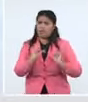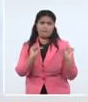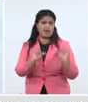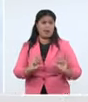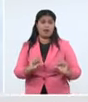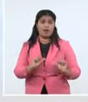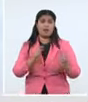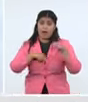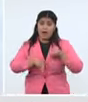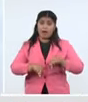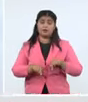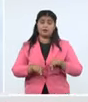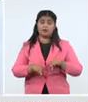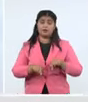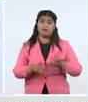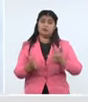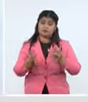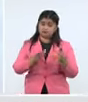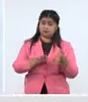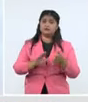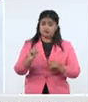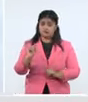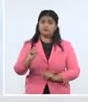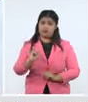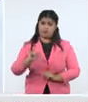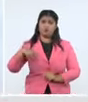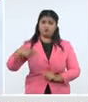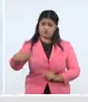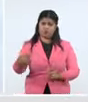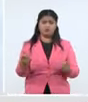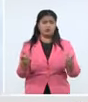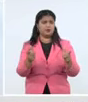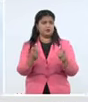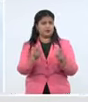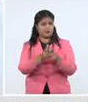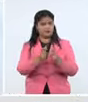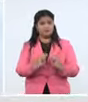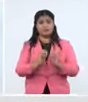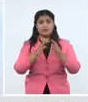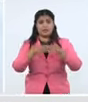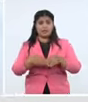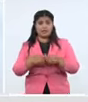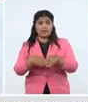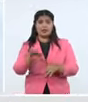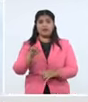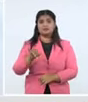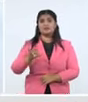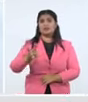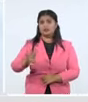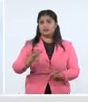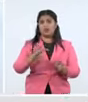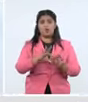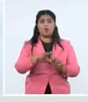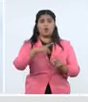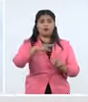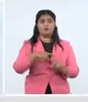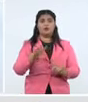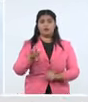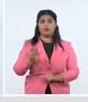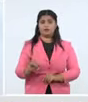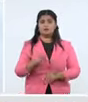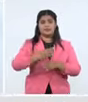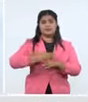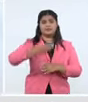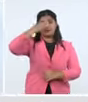más elevadas en estos momentos. Granma 79, Guantánamo 47 y Santiago de Cuba con